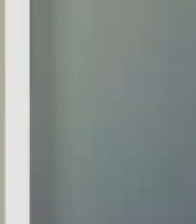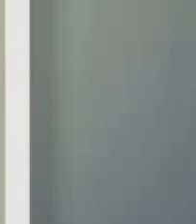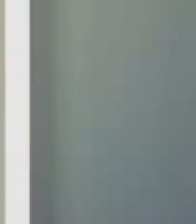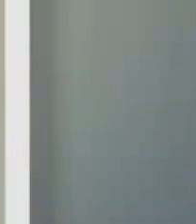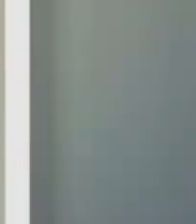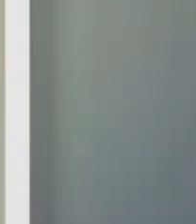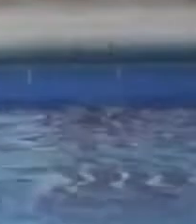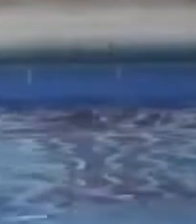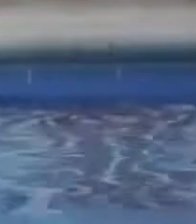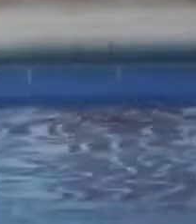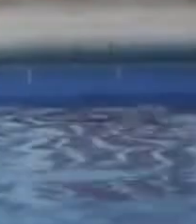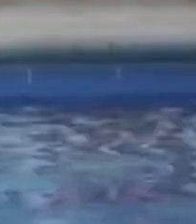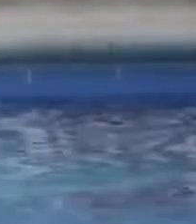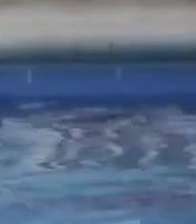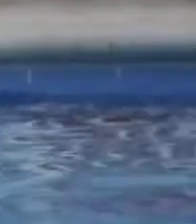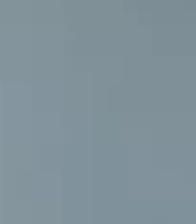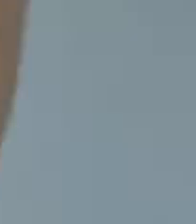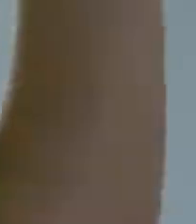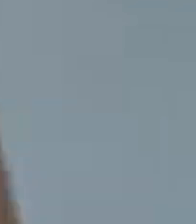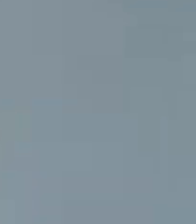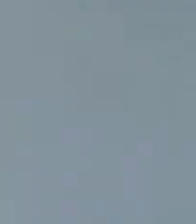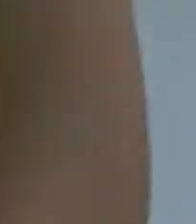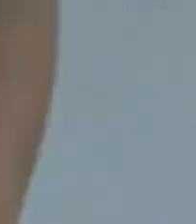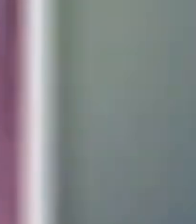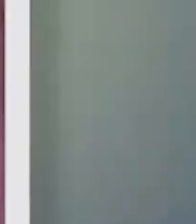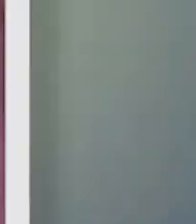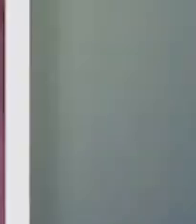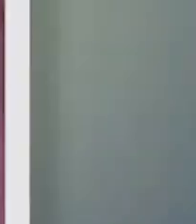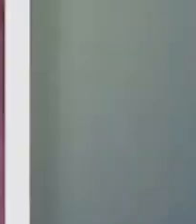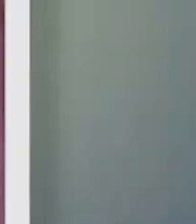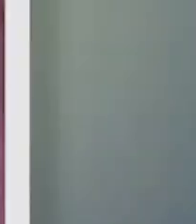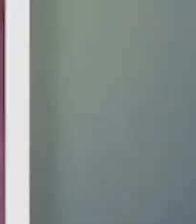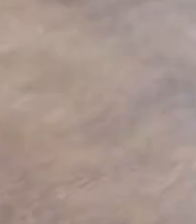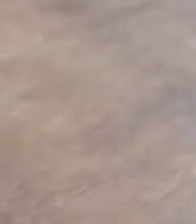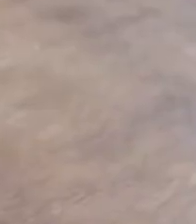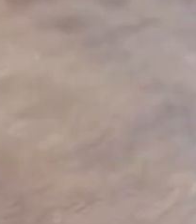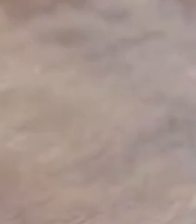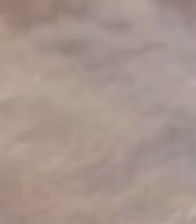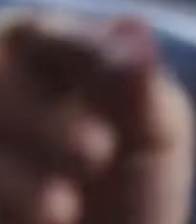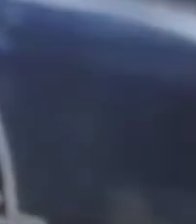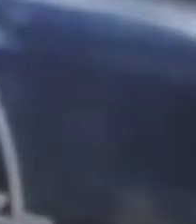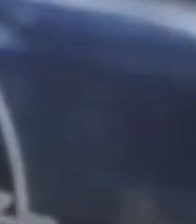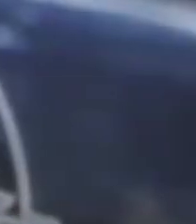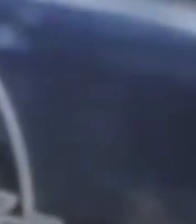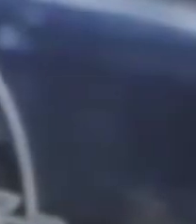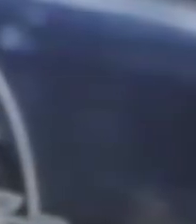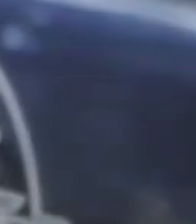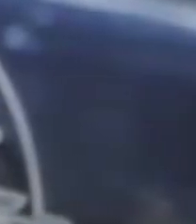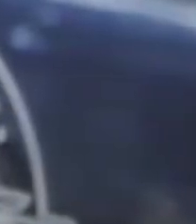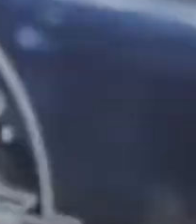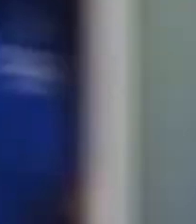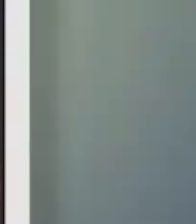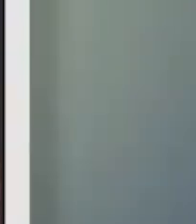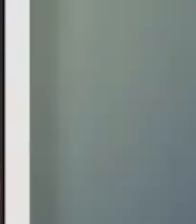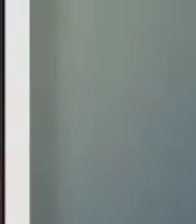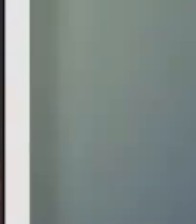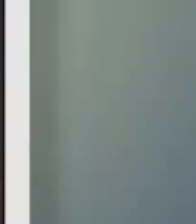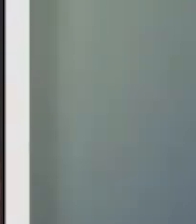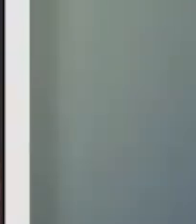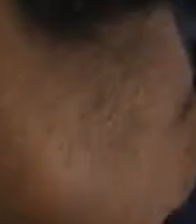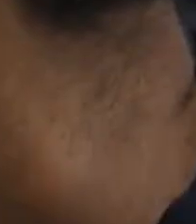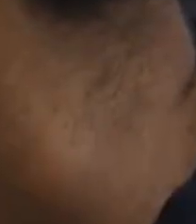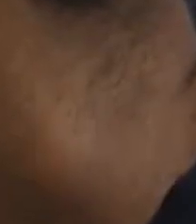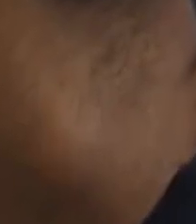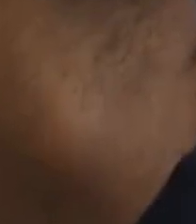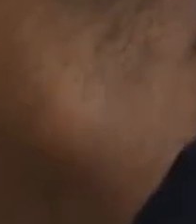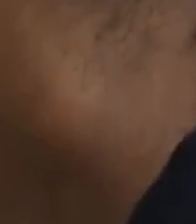Yane Gómez Hernández, he bajado 37 kilos. Mi nombre es Rolando López. Nunca pensé perder 20 kilos. My name is